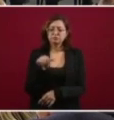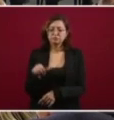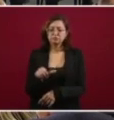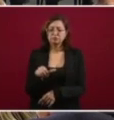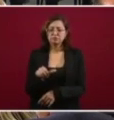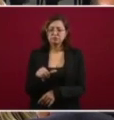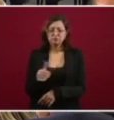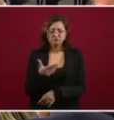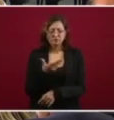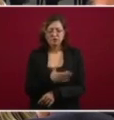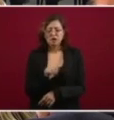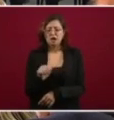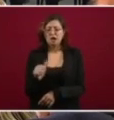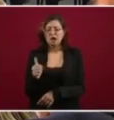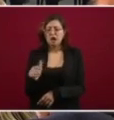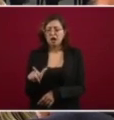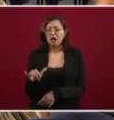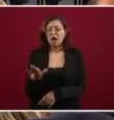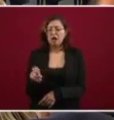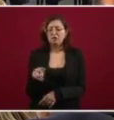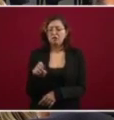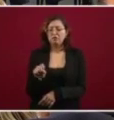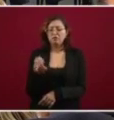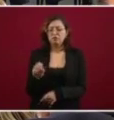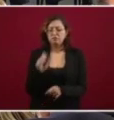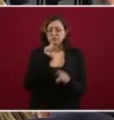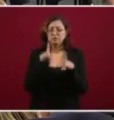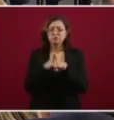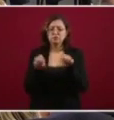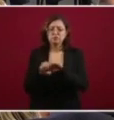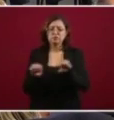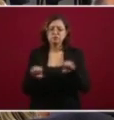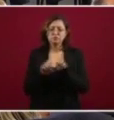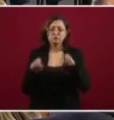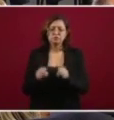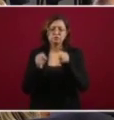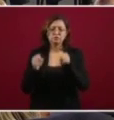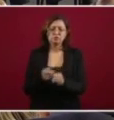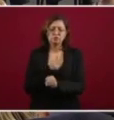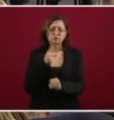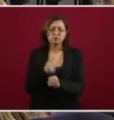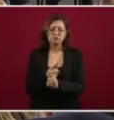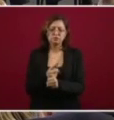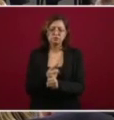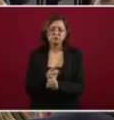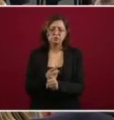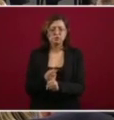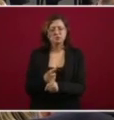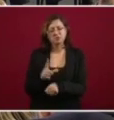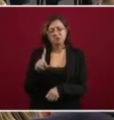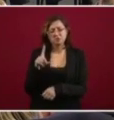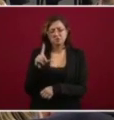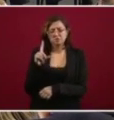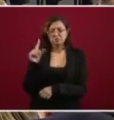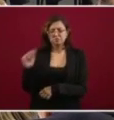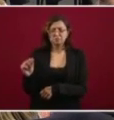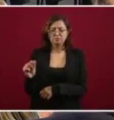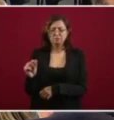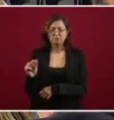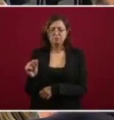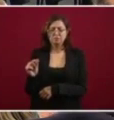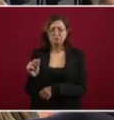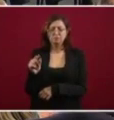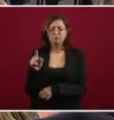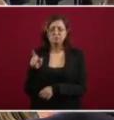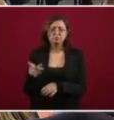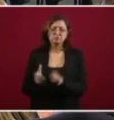Alfonso y el equipo de seguridad, del Gabinete de Seguridad, se van a retirar, tienen que ir